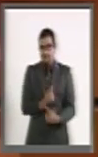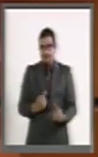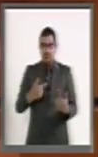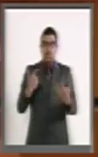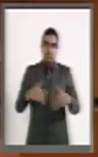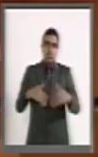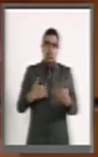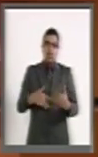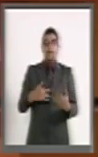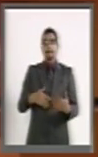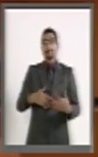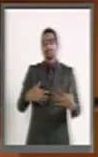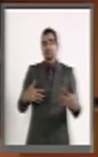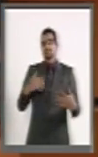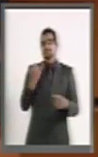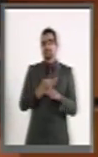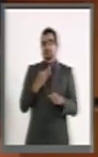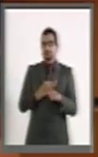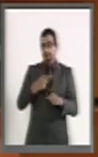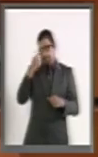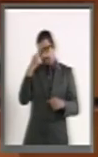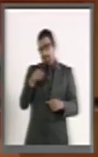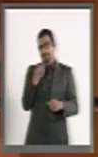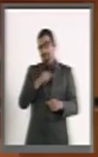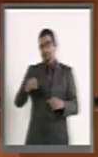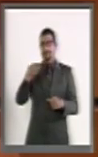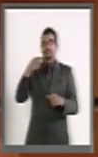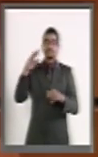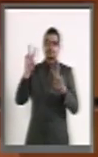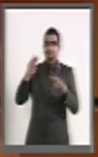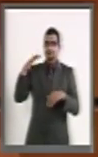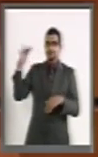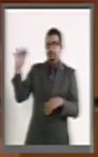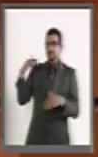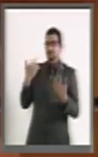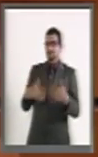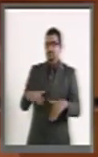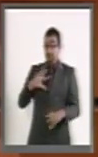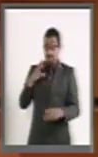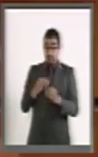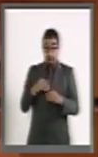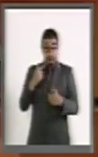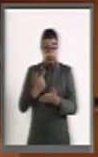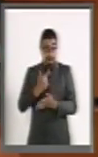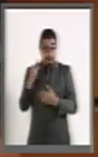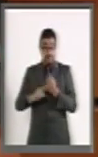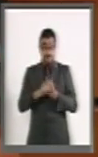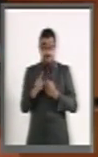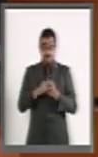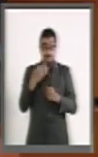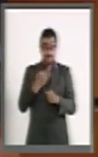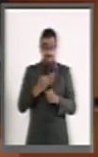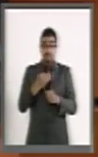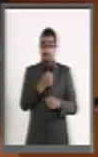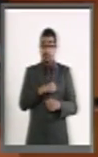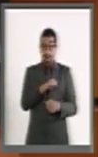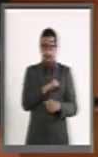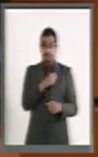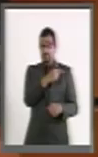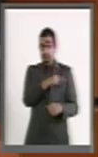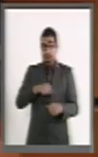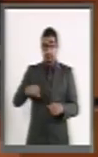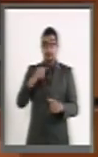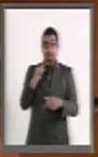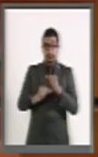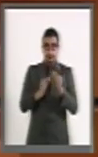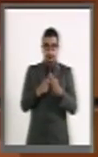en segundo lugar en este tema en adultos. Por ende, tenemos un grave problema de salud pública que día